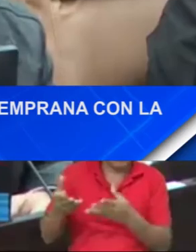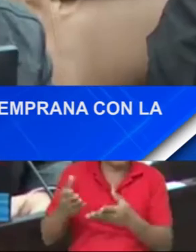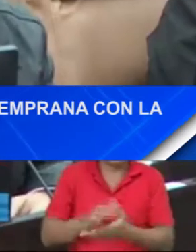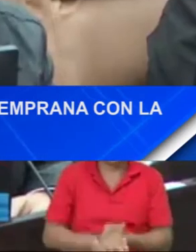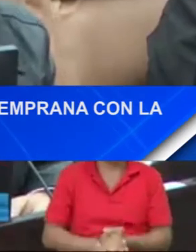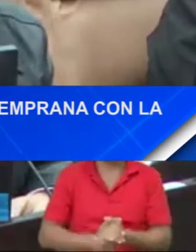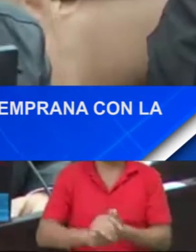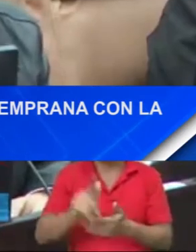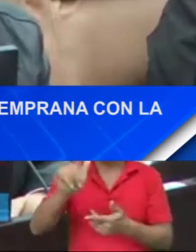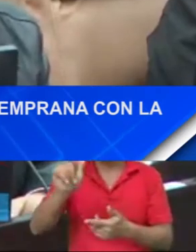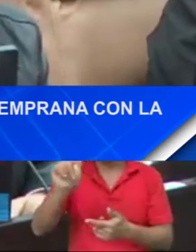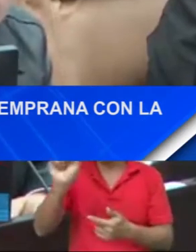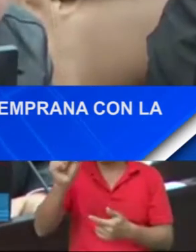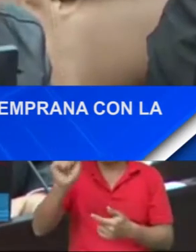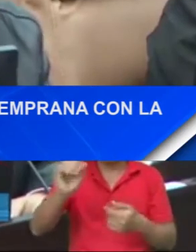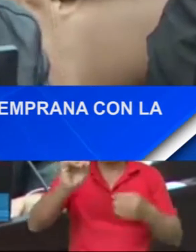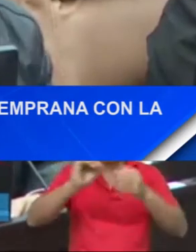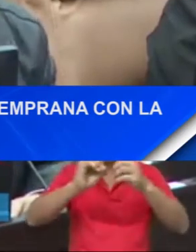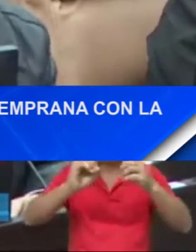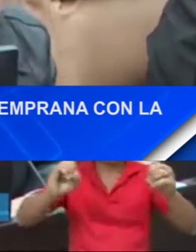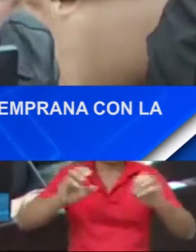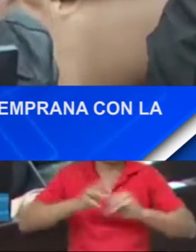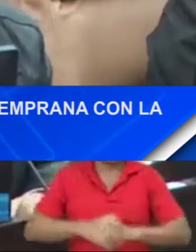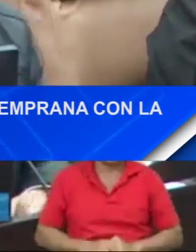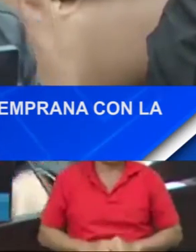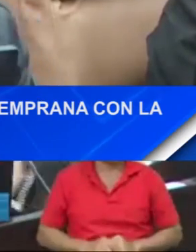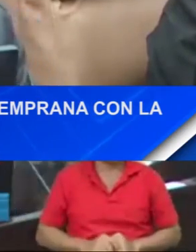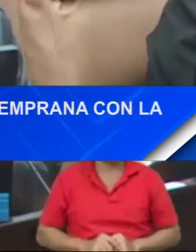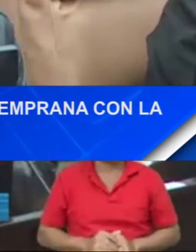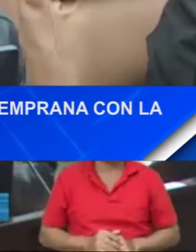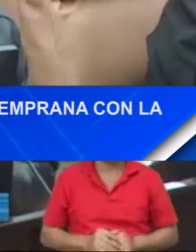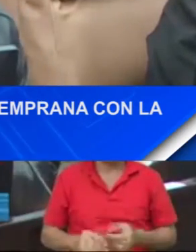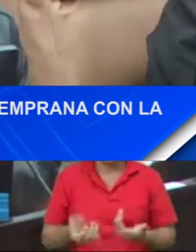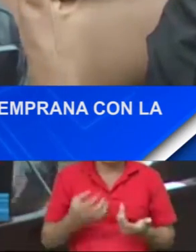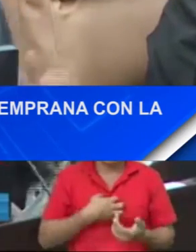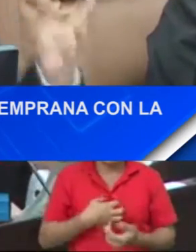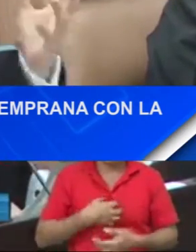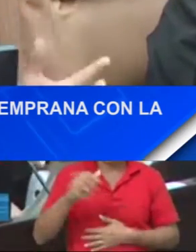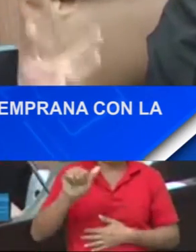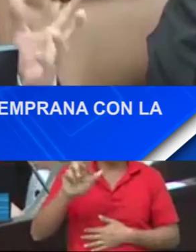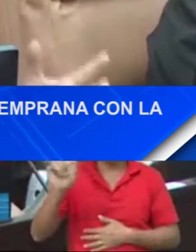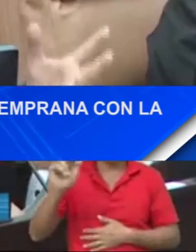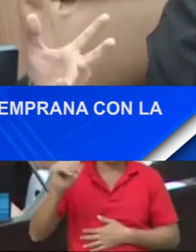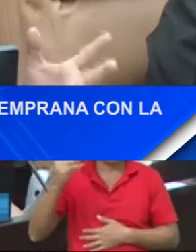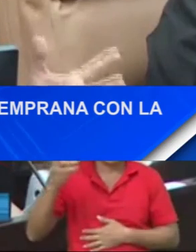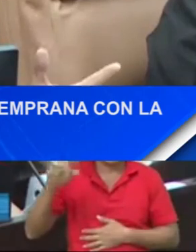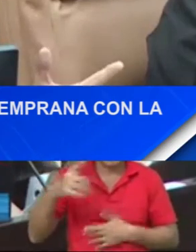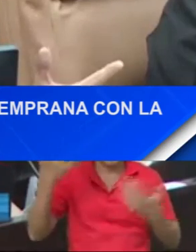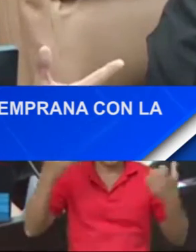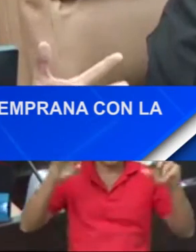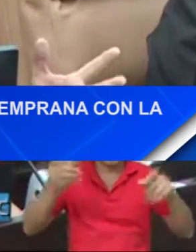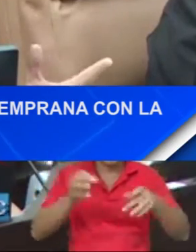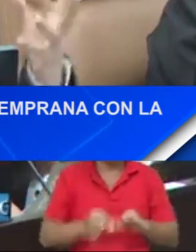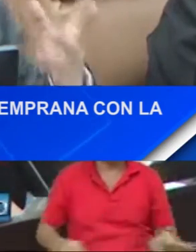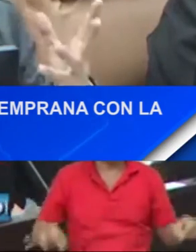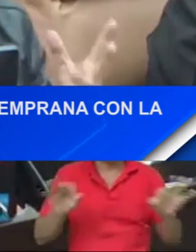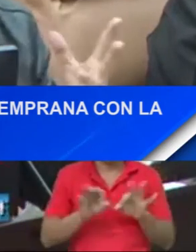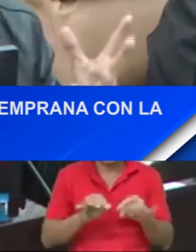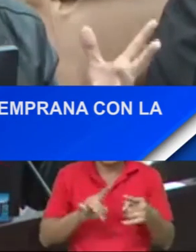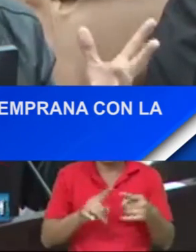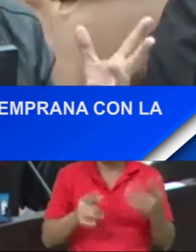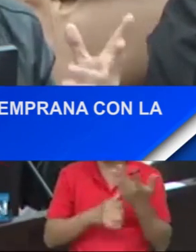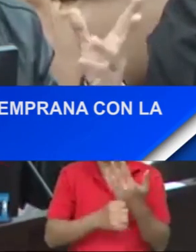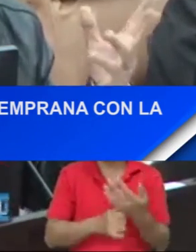con tasa cero, óigase bien, cero de arancel, productos tan importantes como